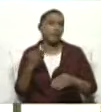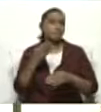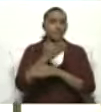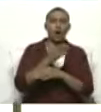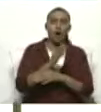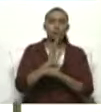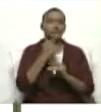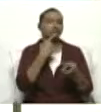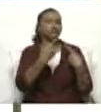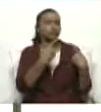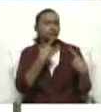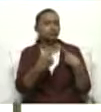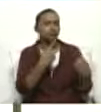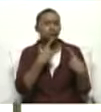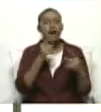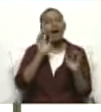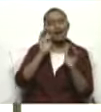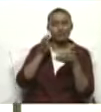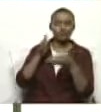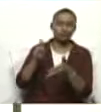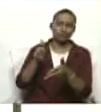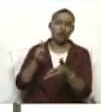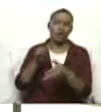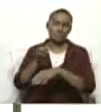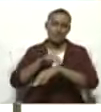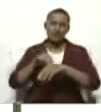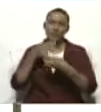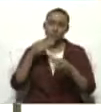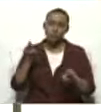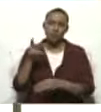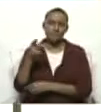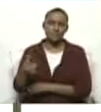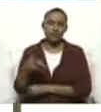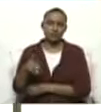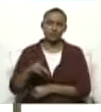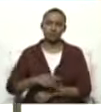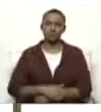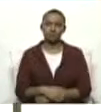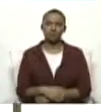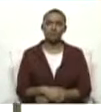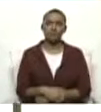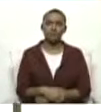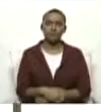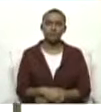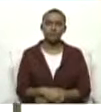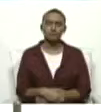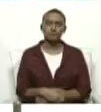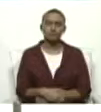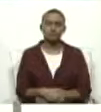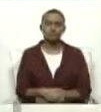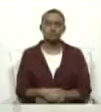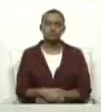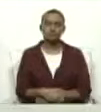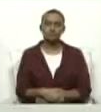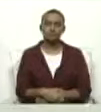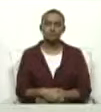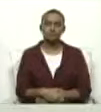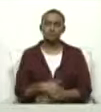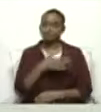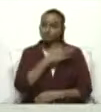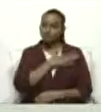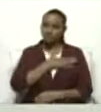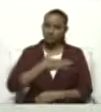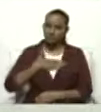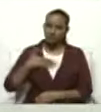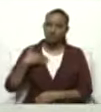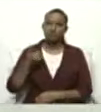tu denuncia en la parroquia. Quiero destacar que las personas que hoy hemos atendido